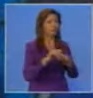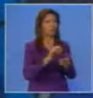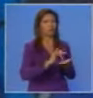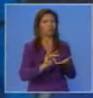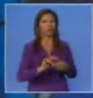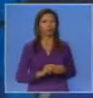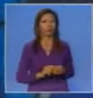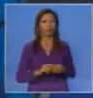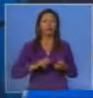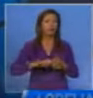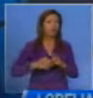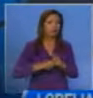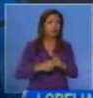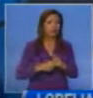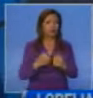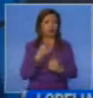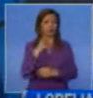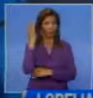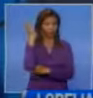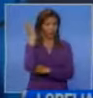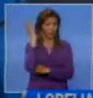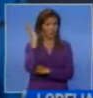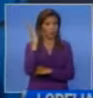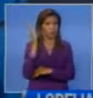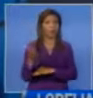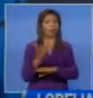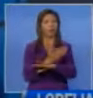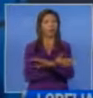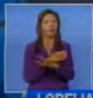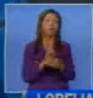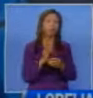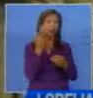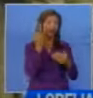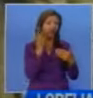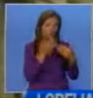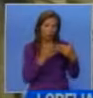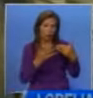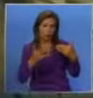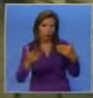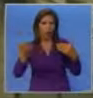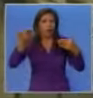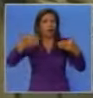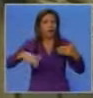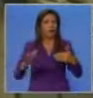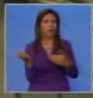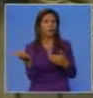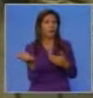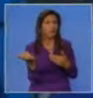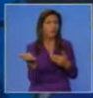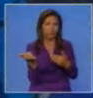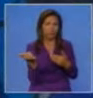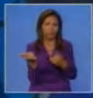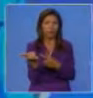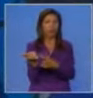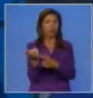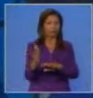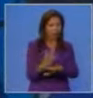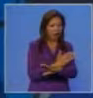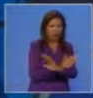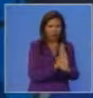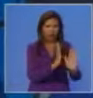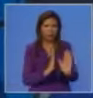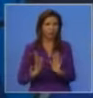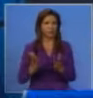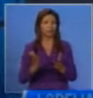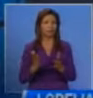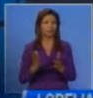sus profesores cumplieron muchos de ellos ya los periodos para jubilación. Algo que no fue previsto oportunamente. Se suma pues a la incapacidad de